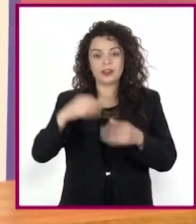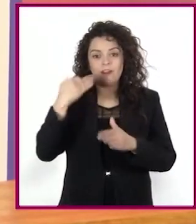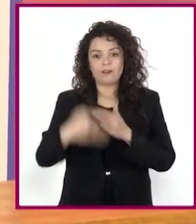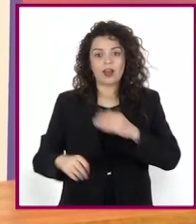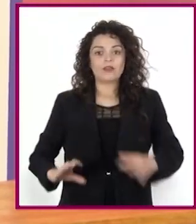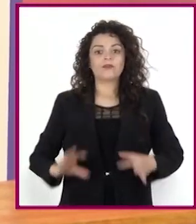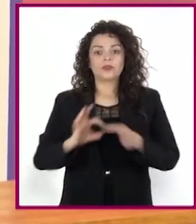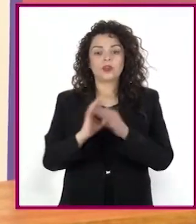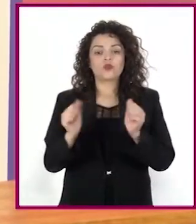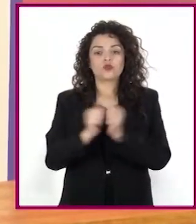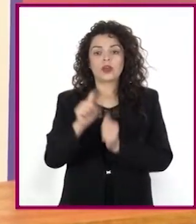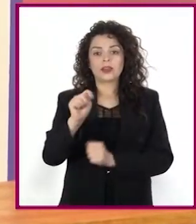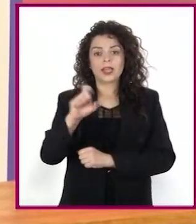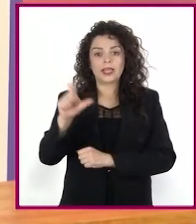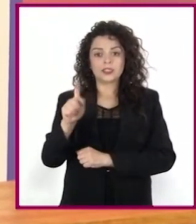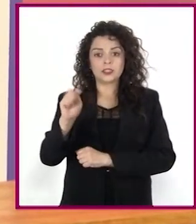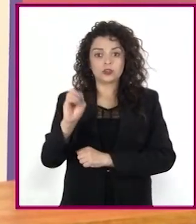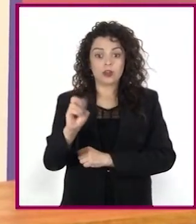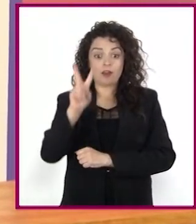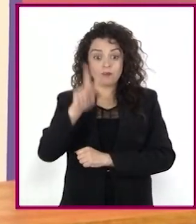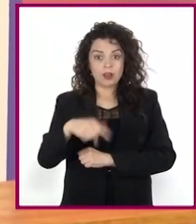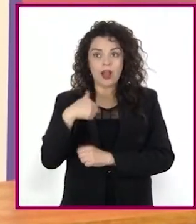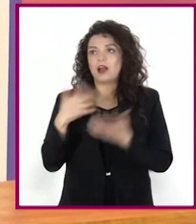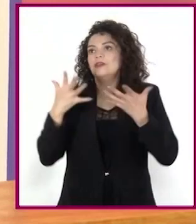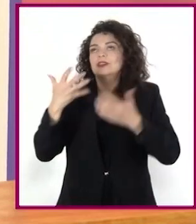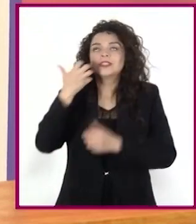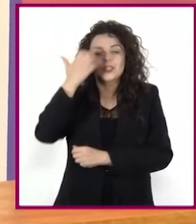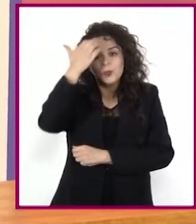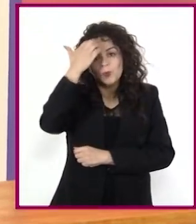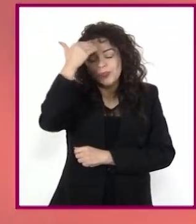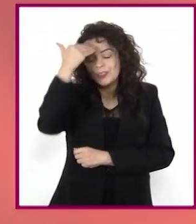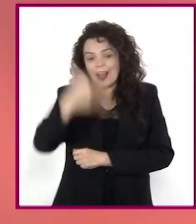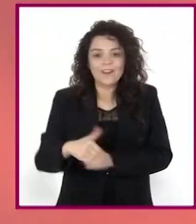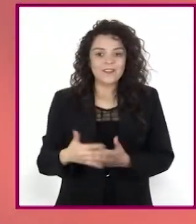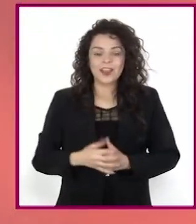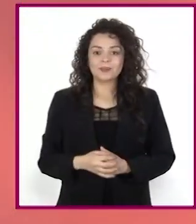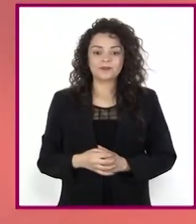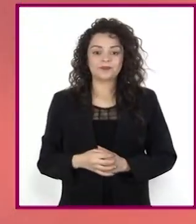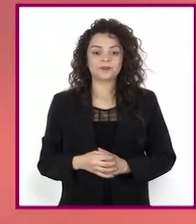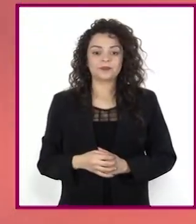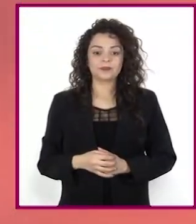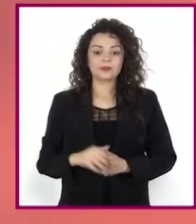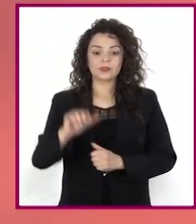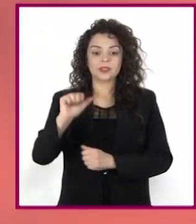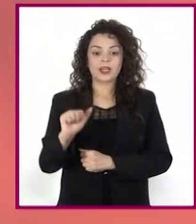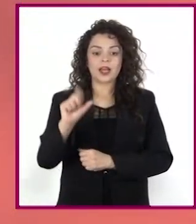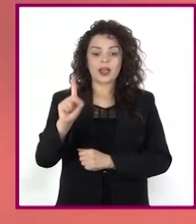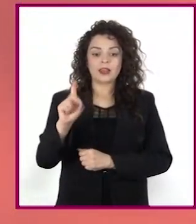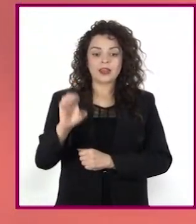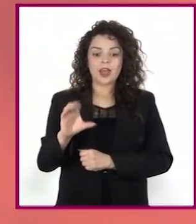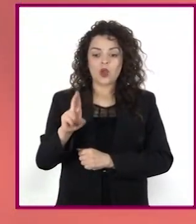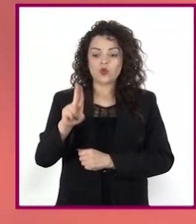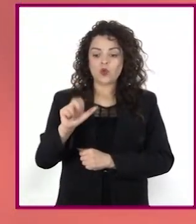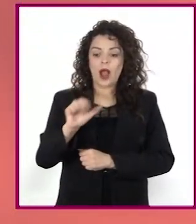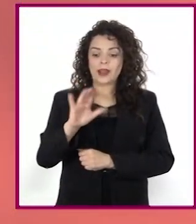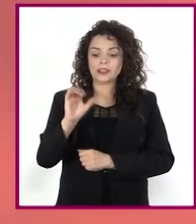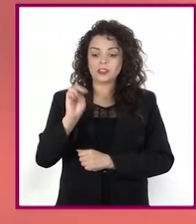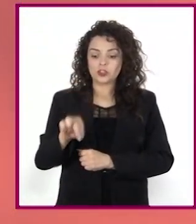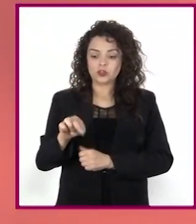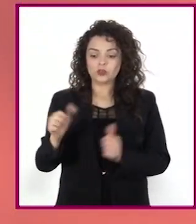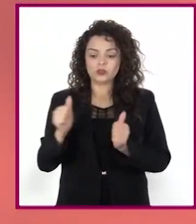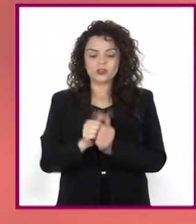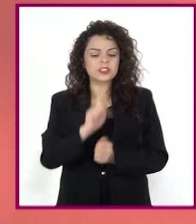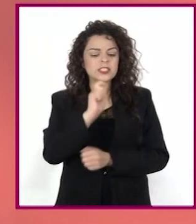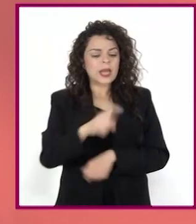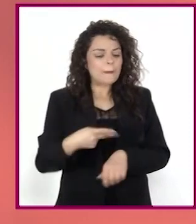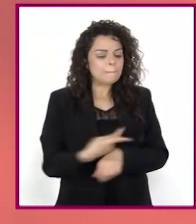del texto, maestra? De verdad es que estoy ansioso por conocerlas. La adecuación a la situación en la cual se está